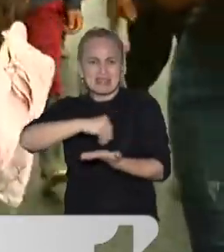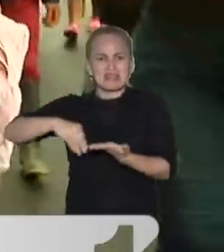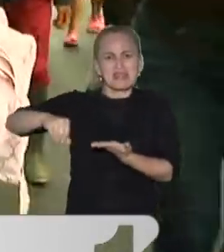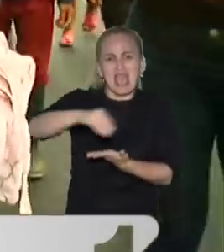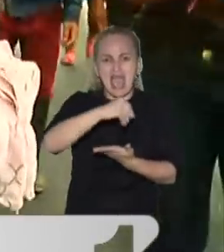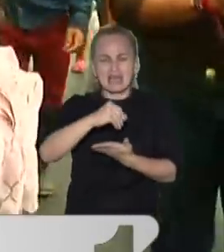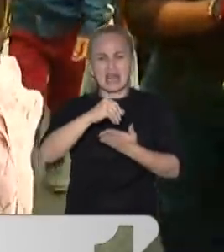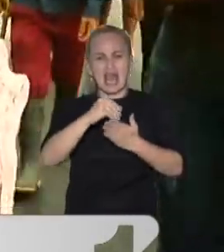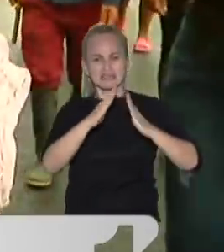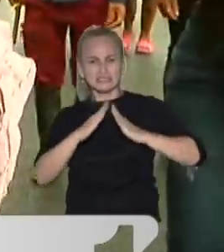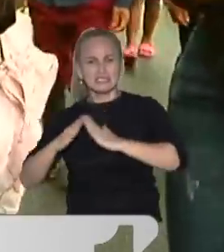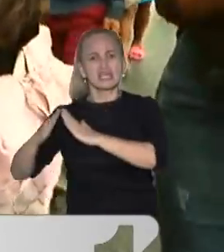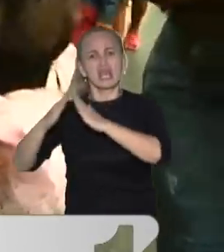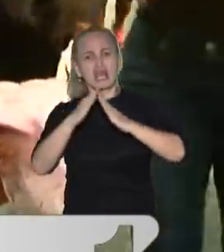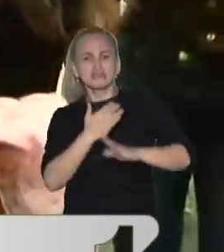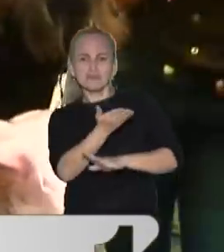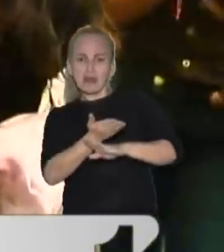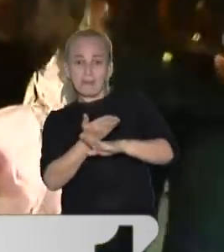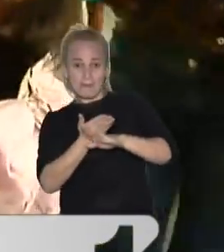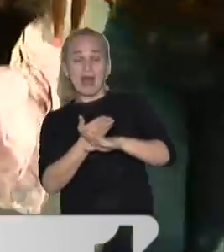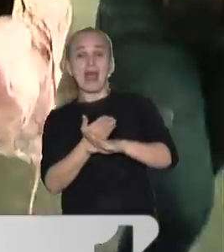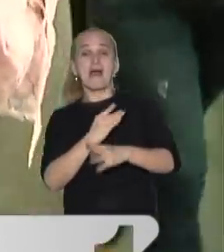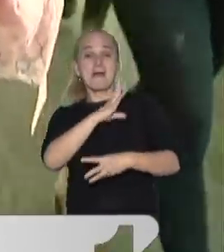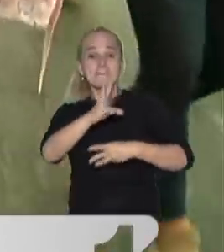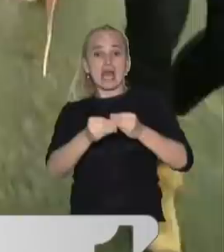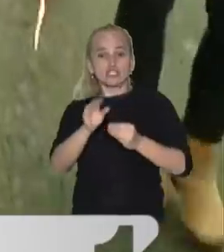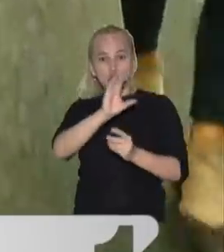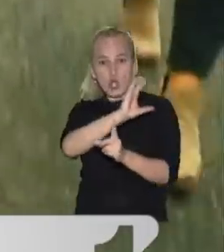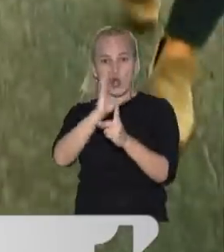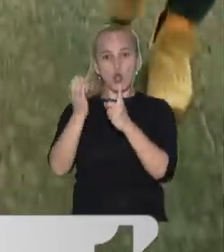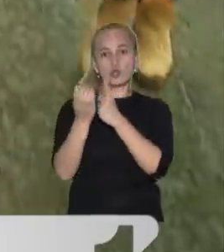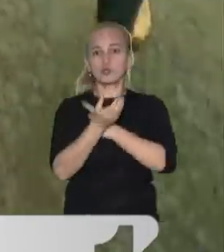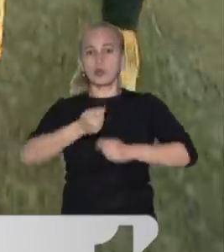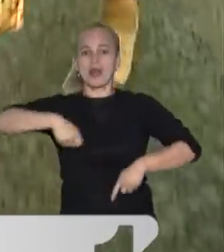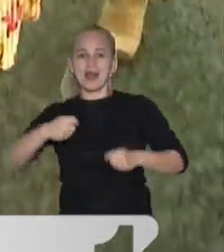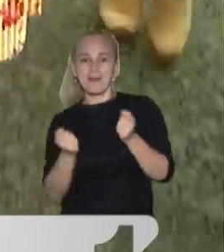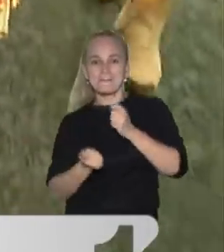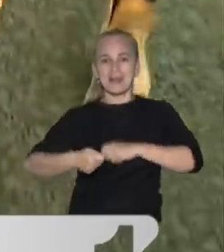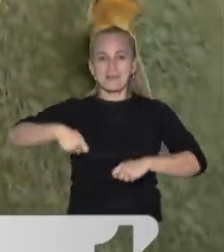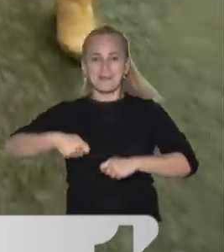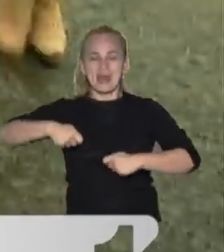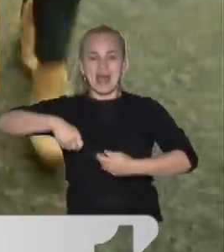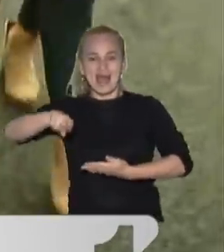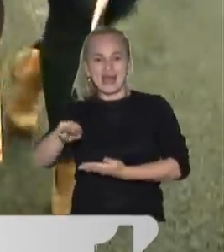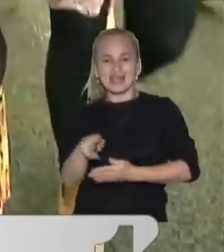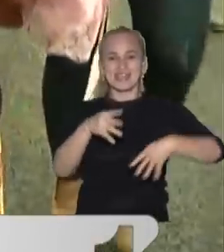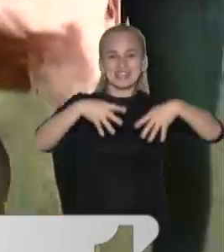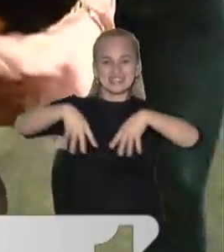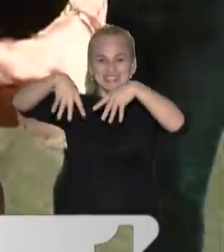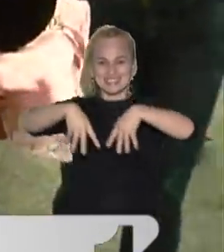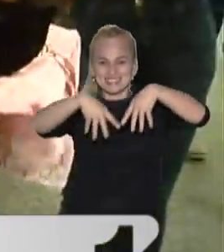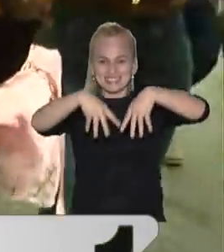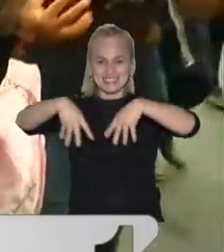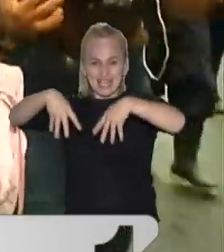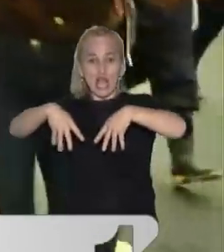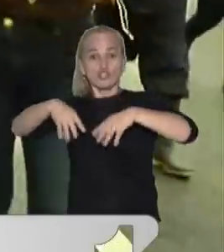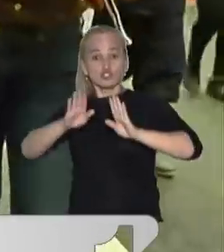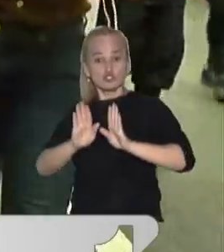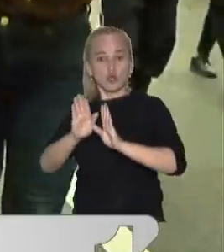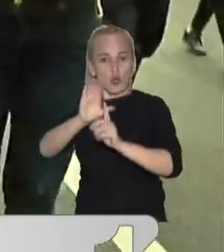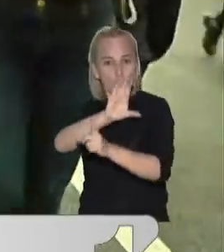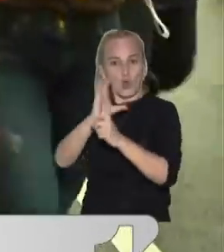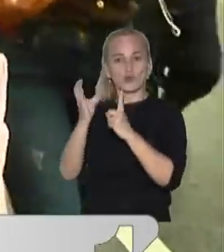sus resguardos. También van con algunos de sus rituales, con la música, con la pintura, con la danza, que según ellos ayuda